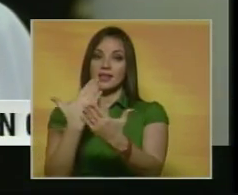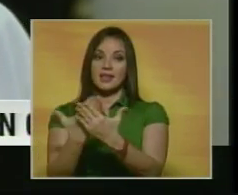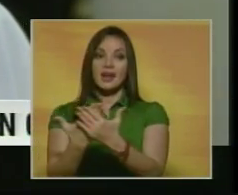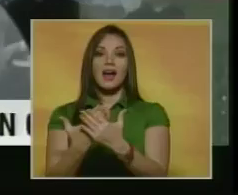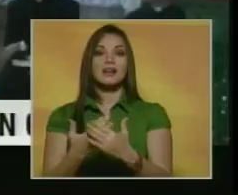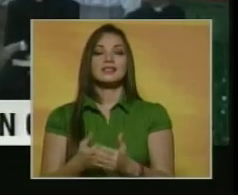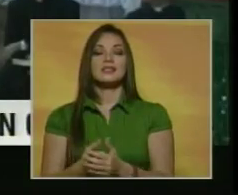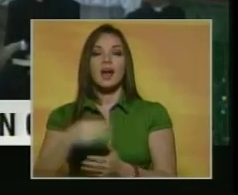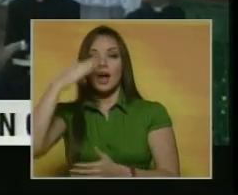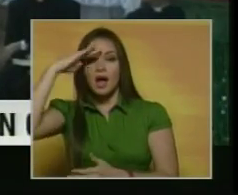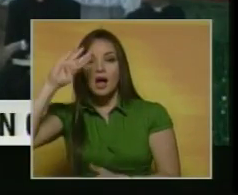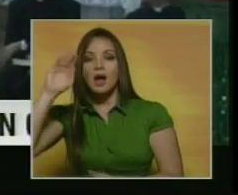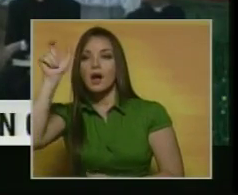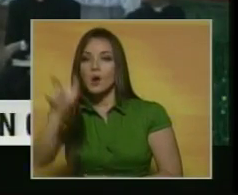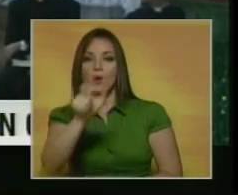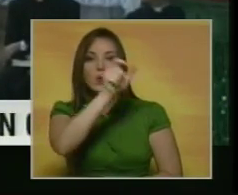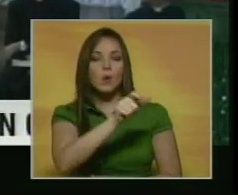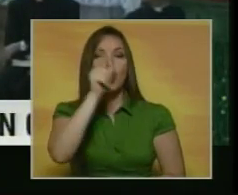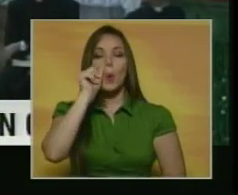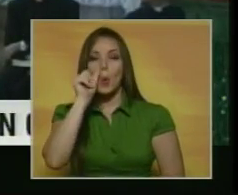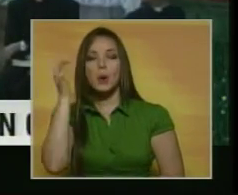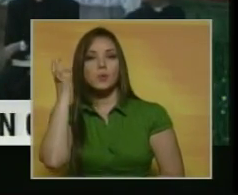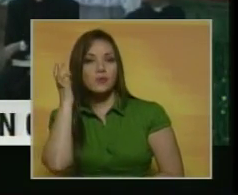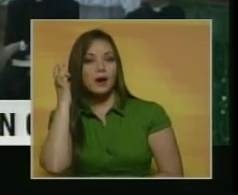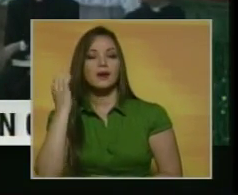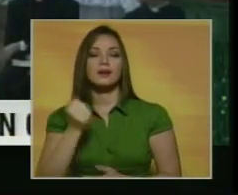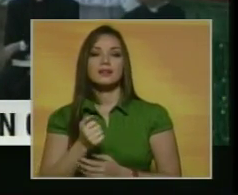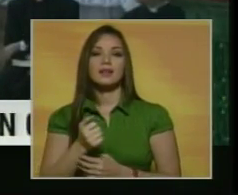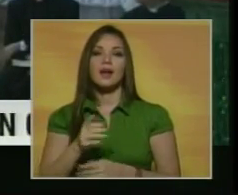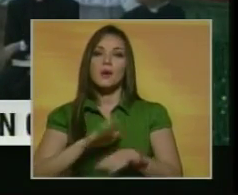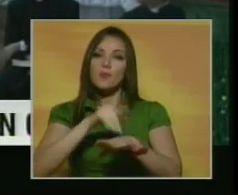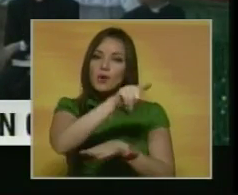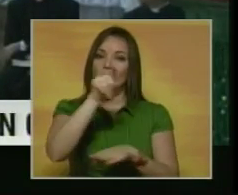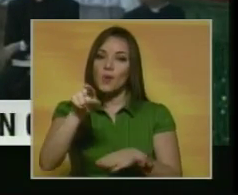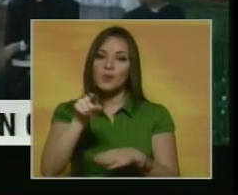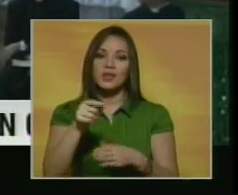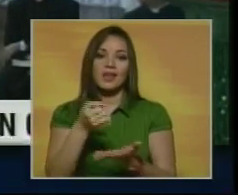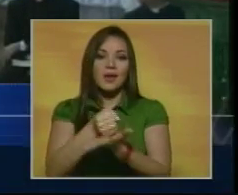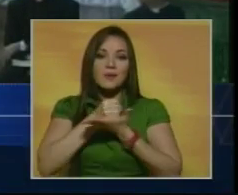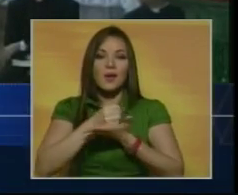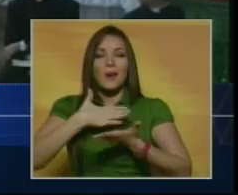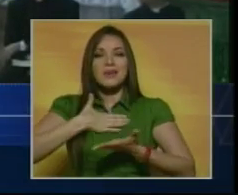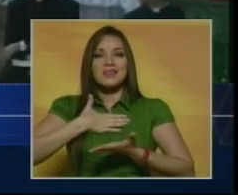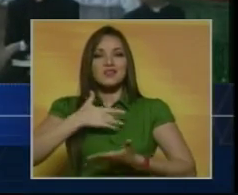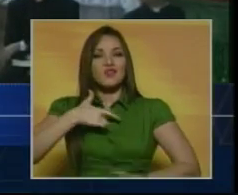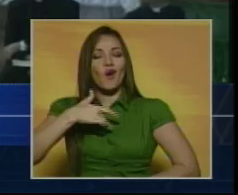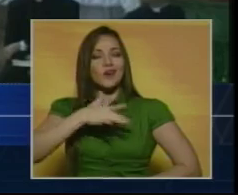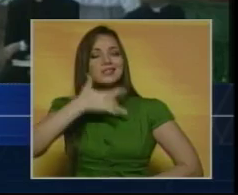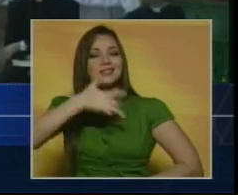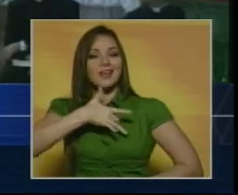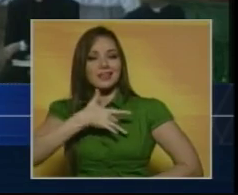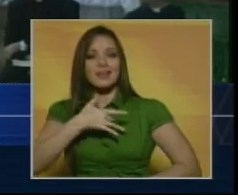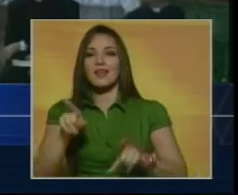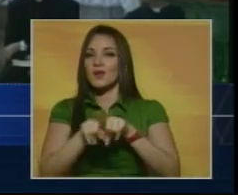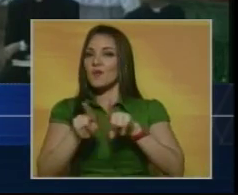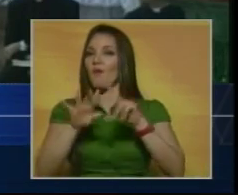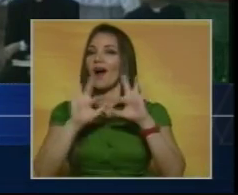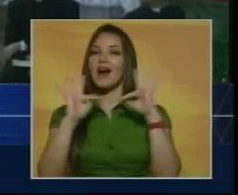Gracias, cubanos, por hacerme sentir todos estos días en